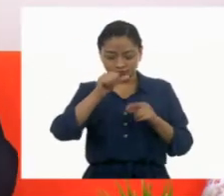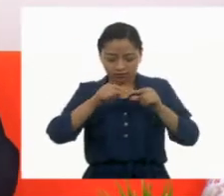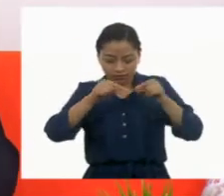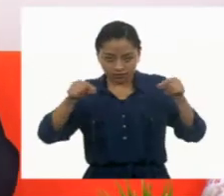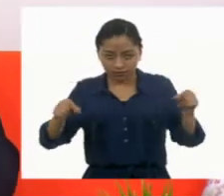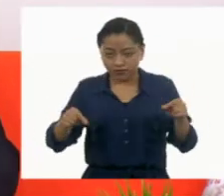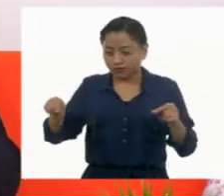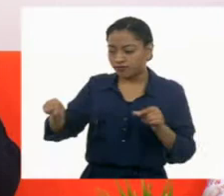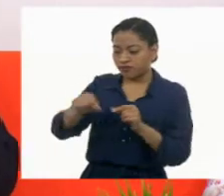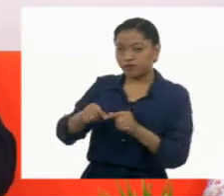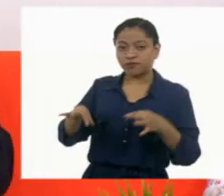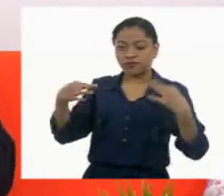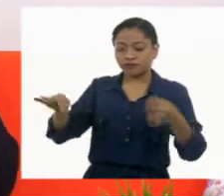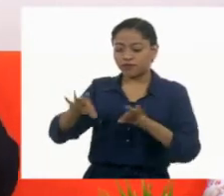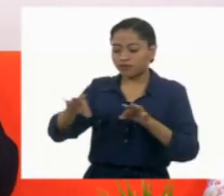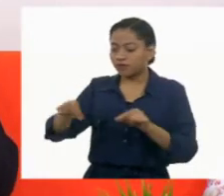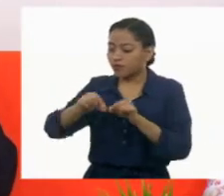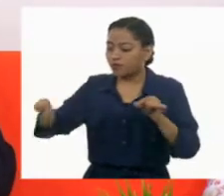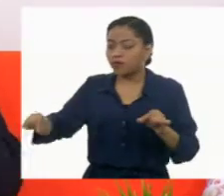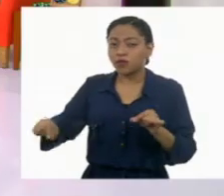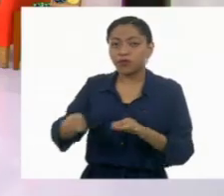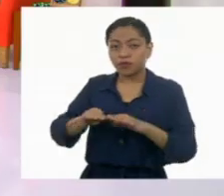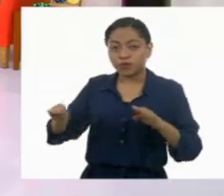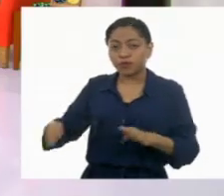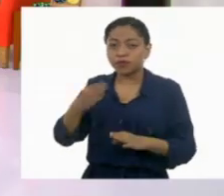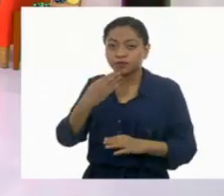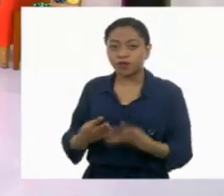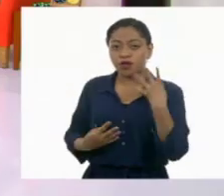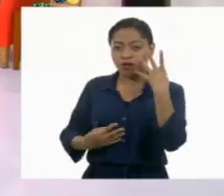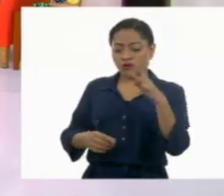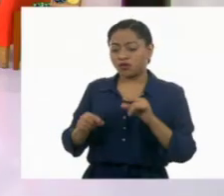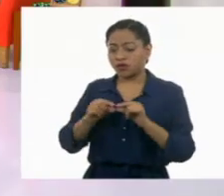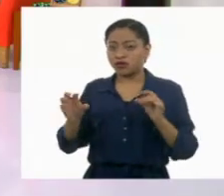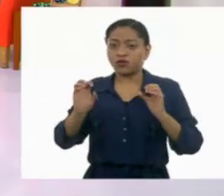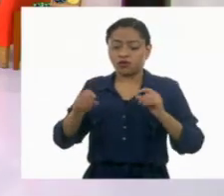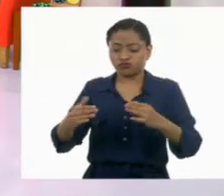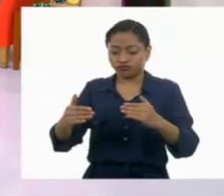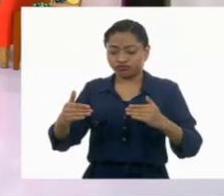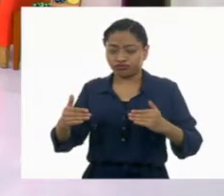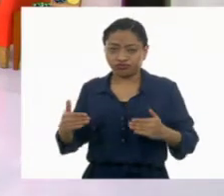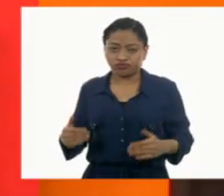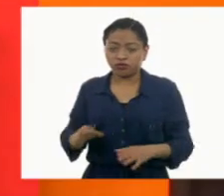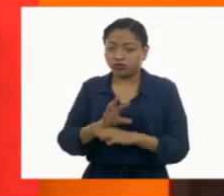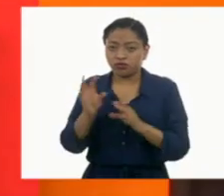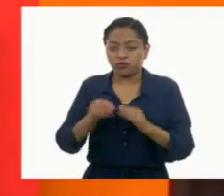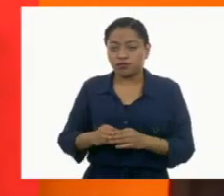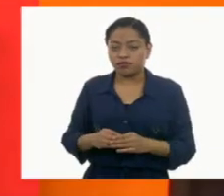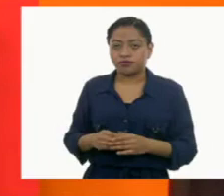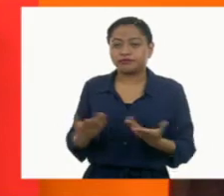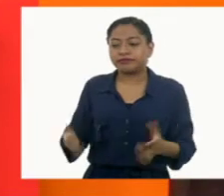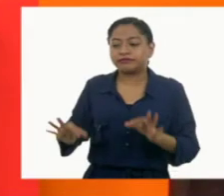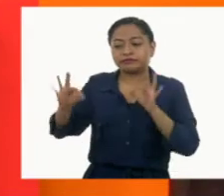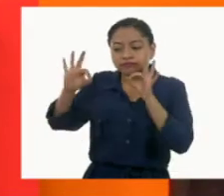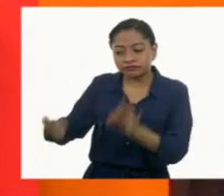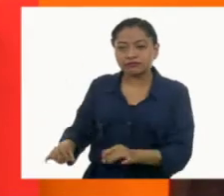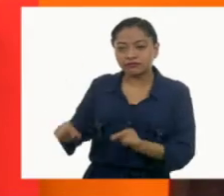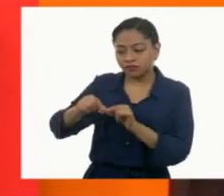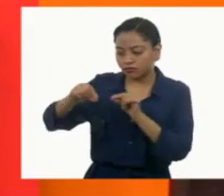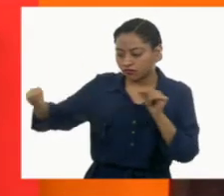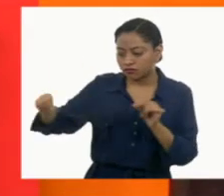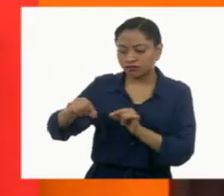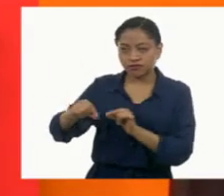de manera correcta. Sea una regleta de 4 renglones o una de escritorio que ocupa toda una hoja tamaño carta, que esté perfectamente